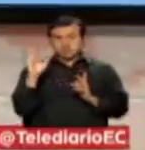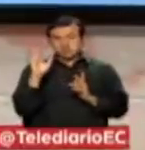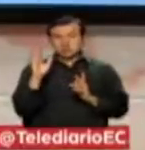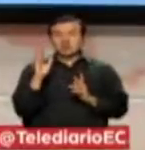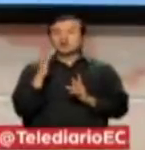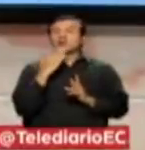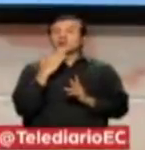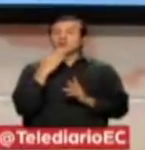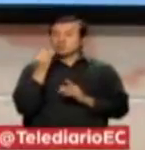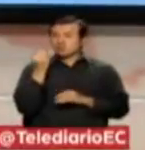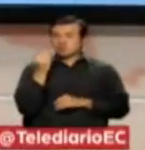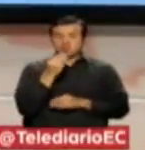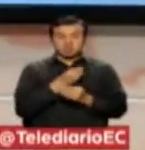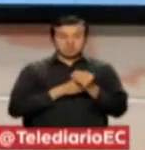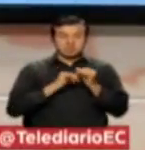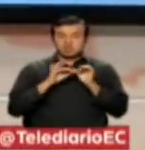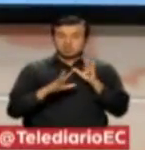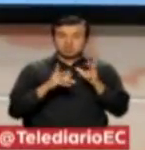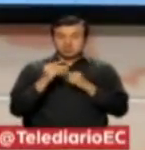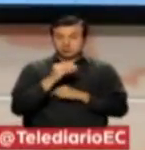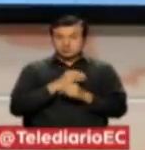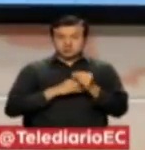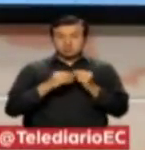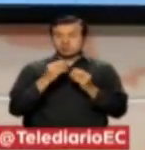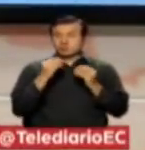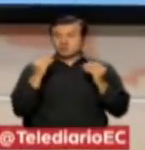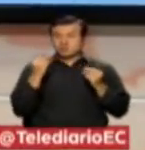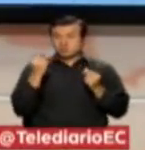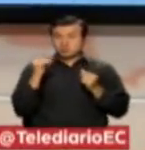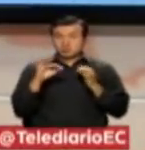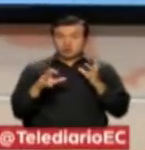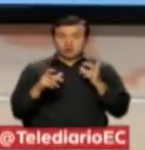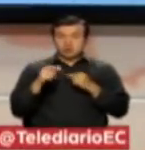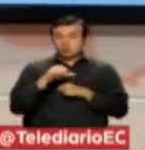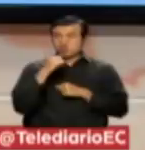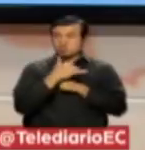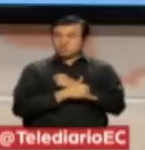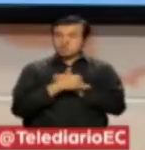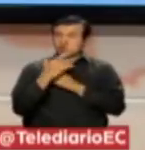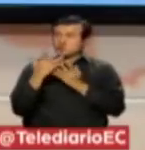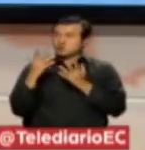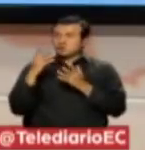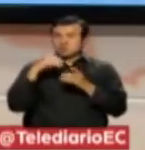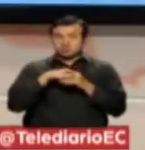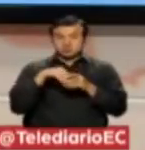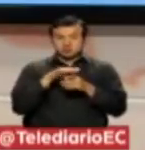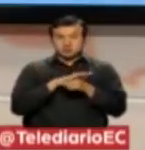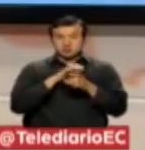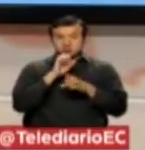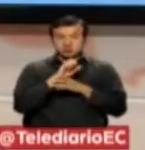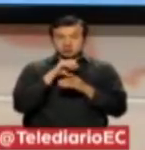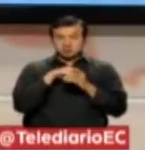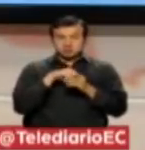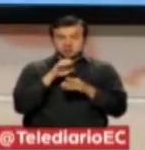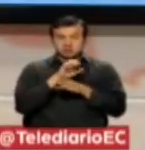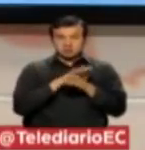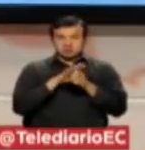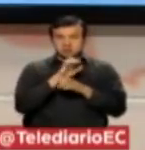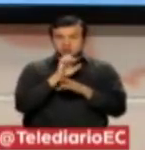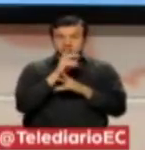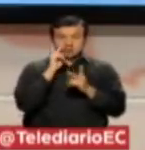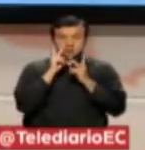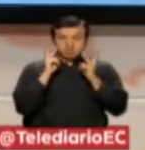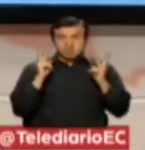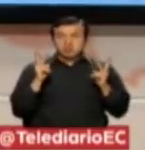se recupera el dinero de la corrupción. La mayoría del dinero de la corrupción está fuera del país. Y cuando está dentro del país, lo que tenemos que lograr hacer es cuando